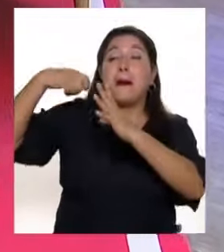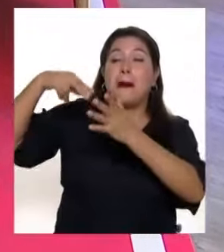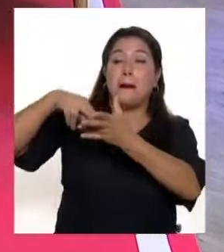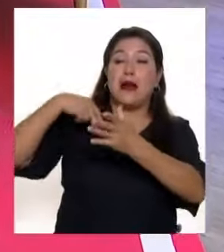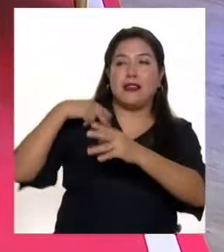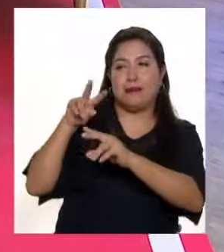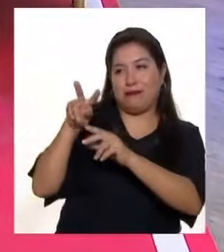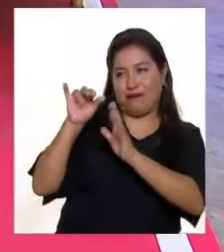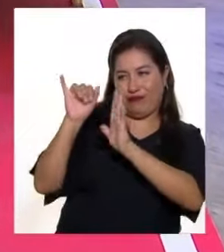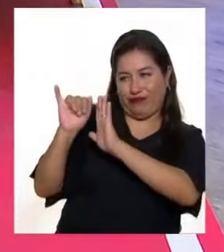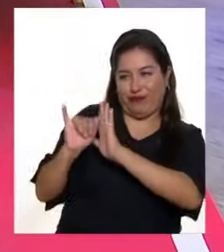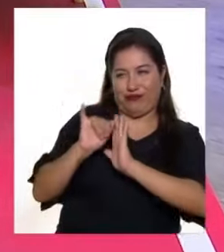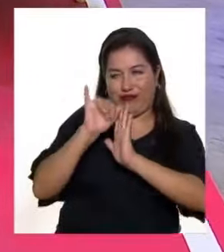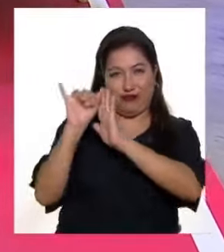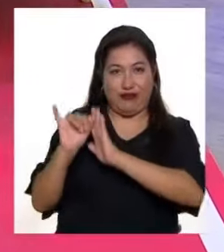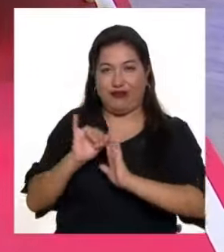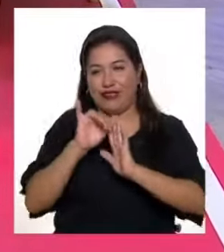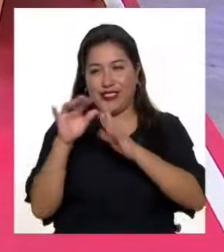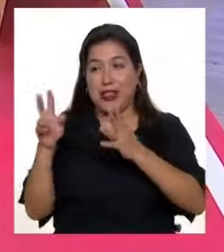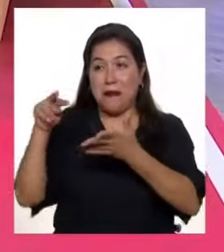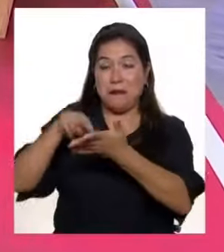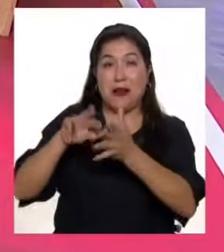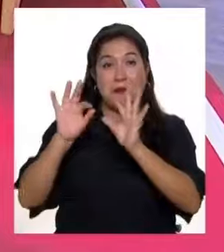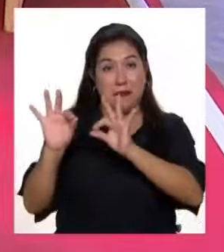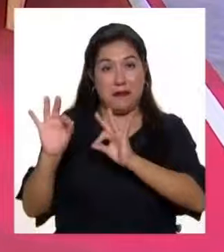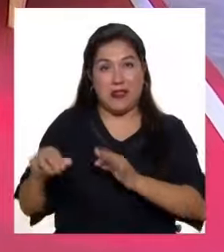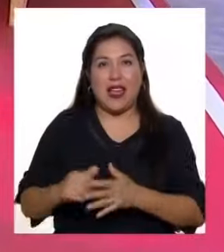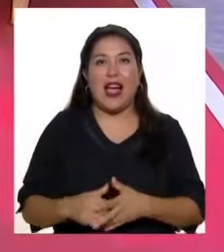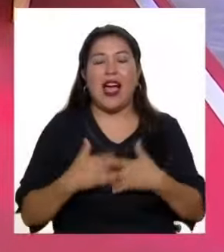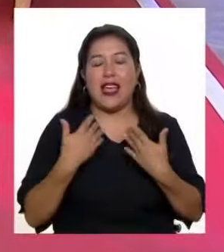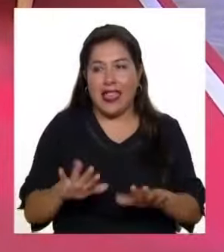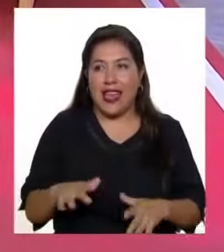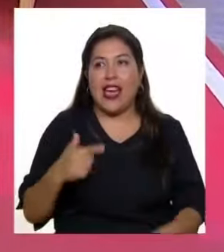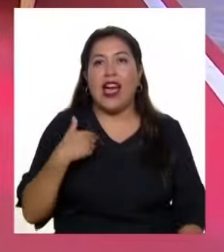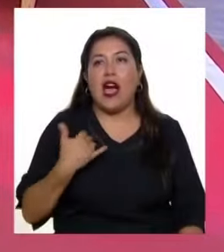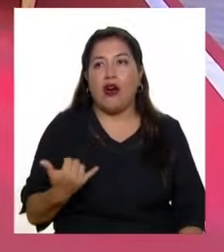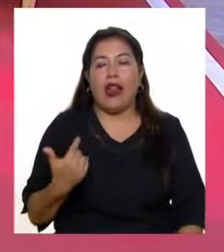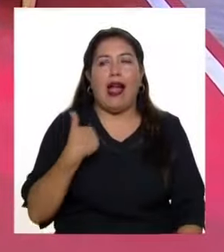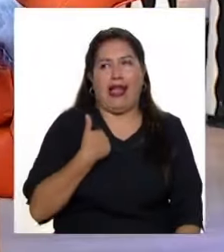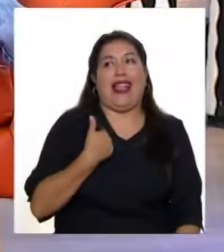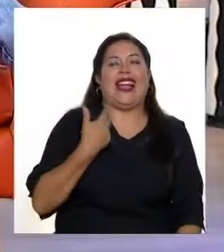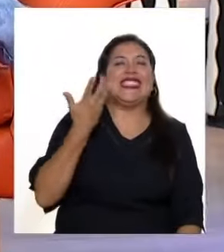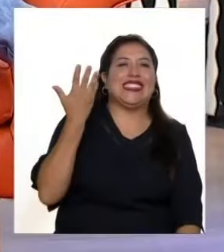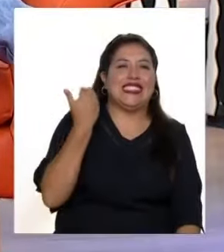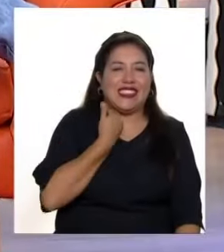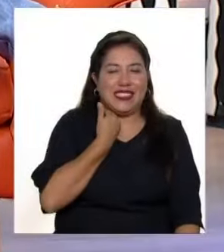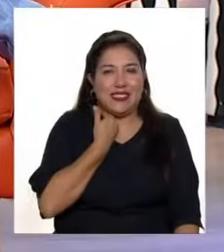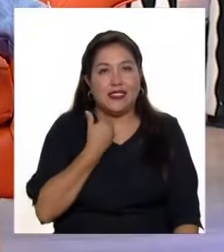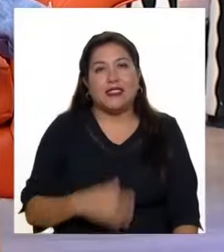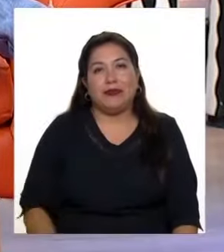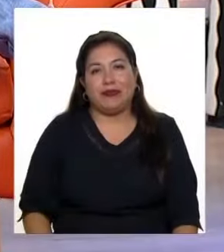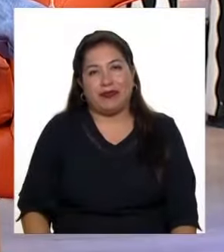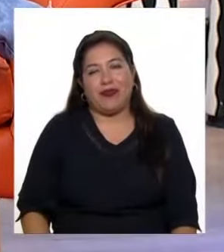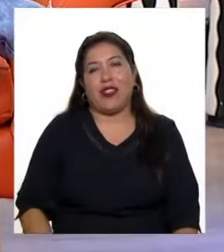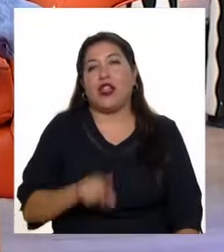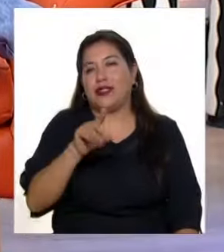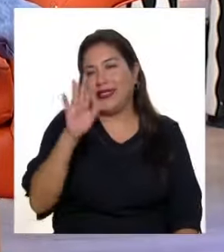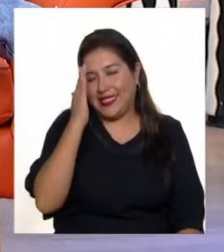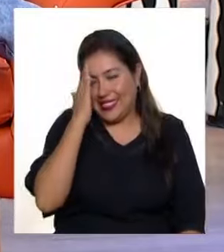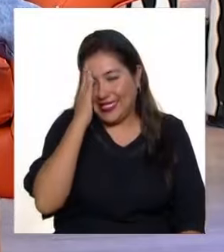Claro. Y ahora después de movimiento. ¿En qué me metí? Pero lo más importante, y eso tú lo sabes perfectamente,